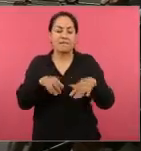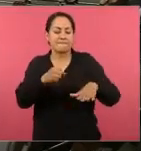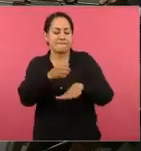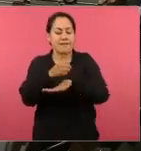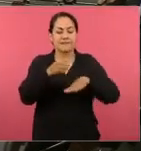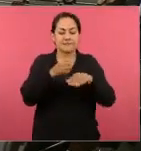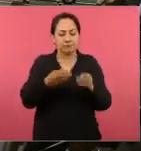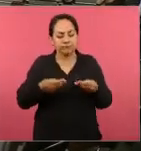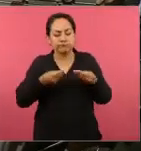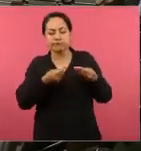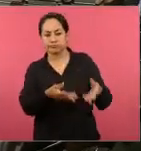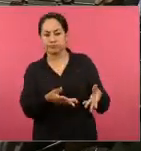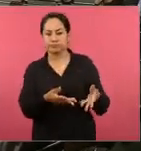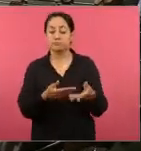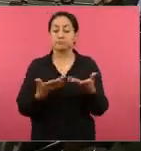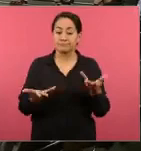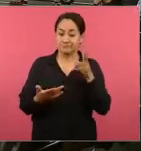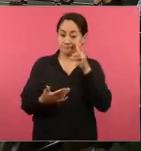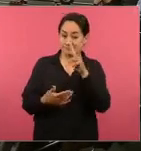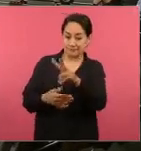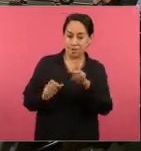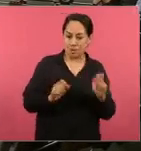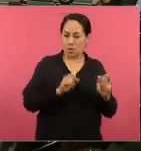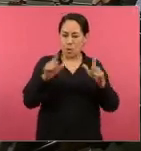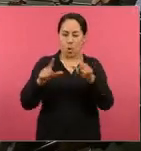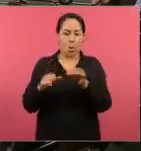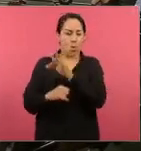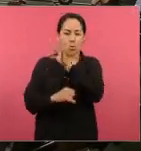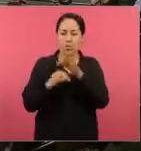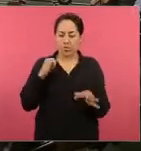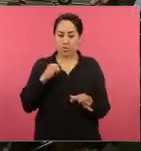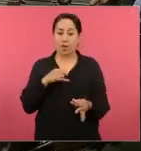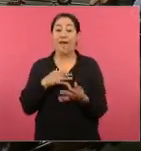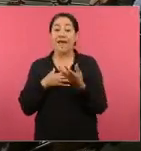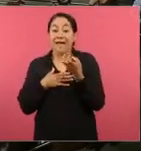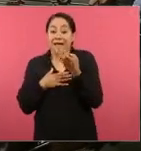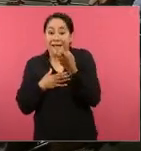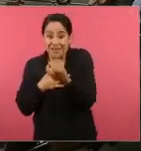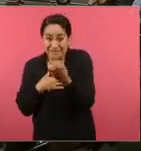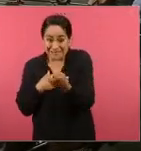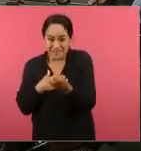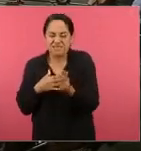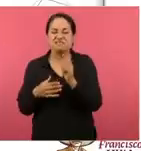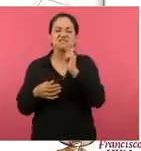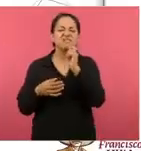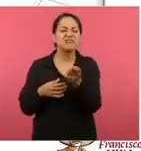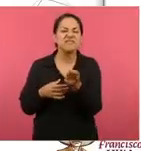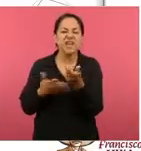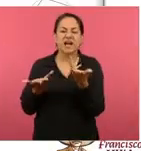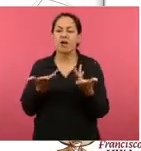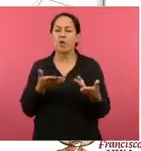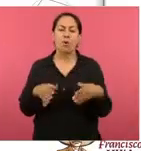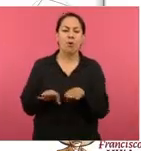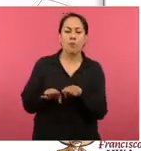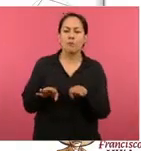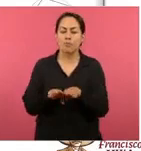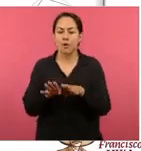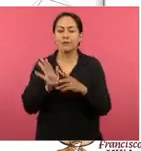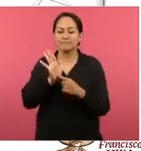si vemos la última, esta es una de las actividades en donde aparecen algo así como los